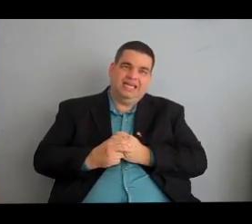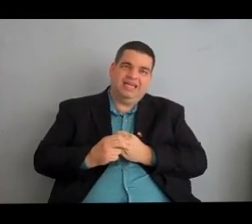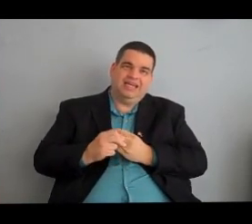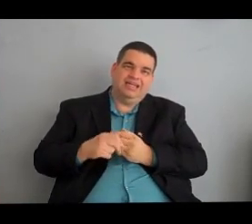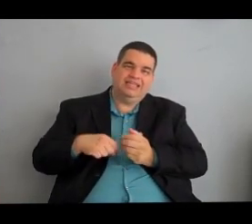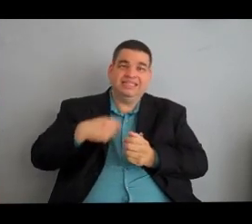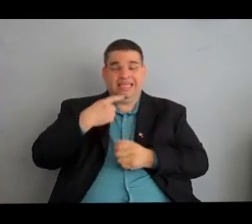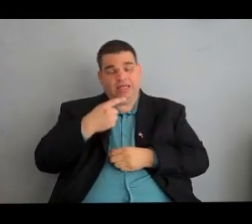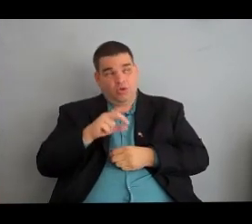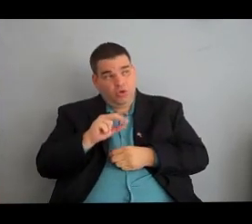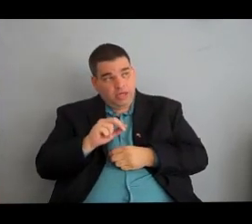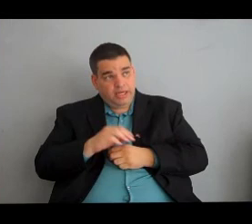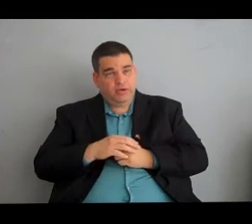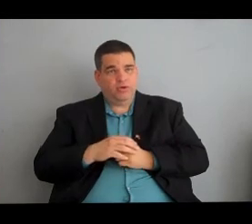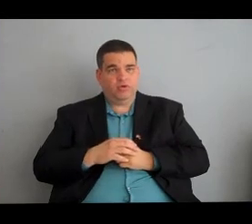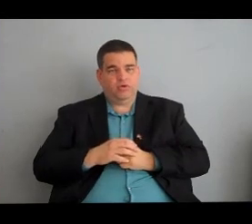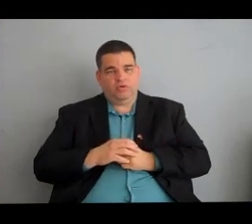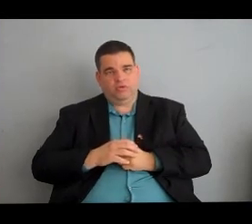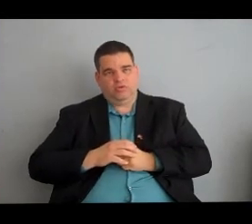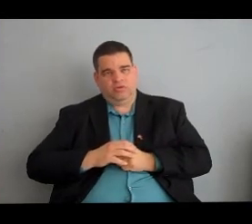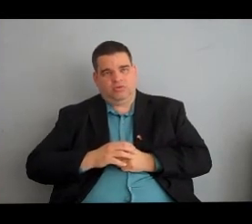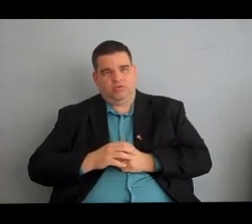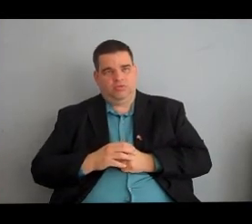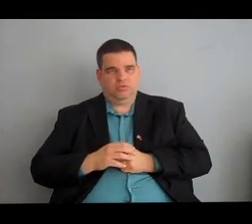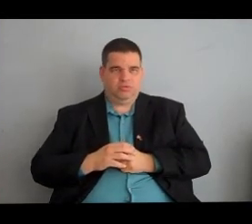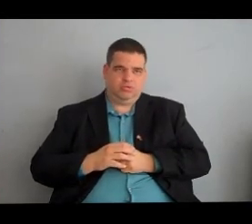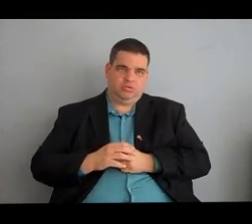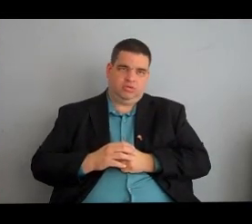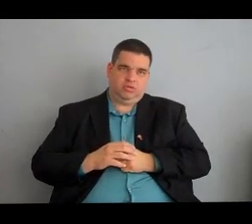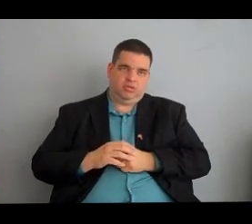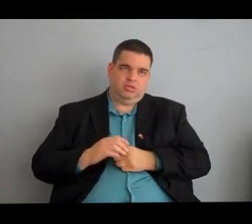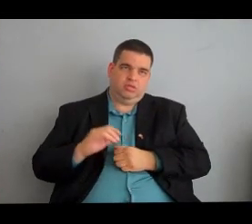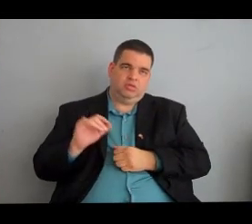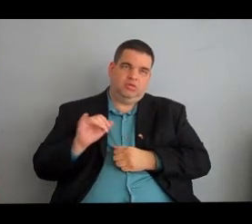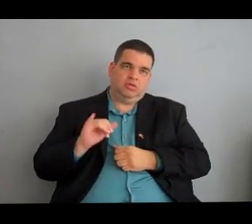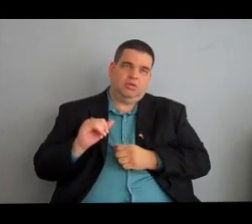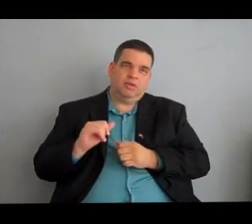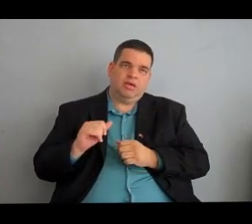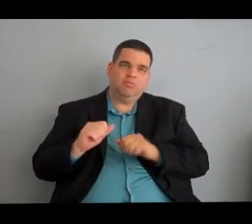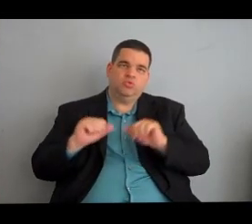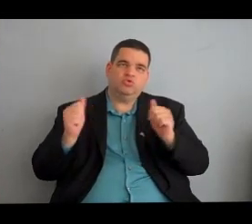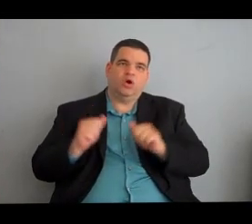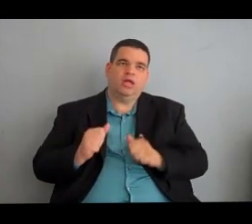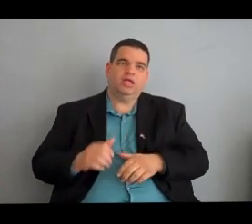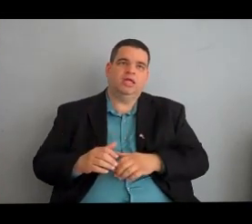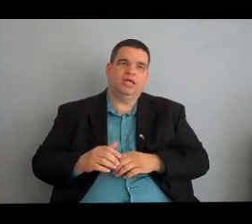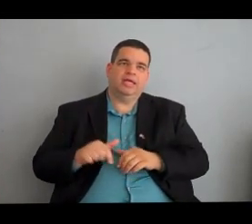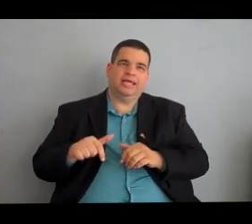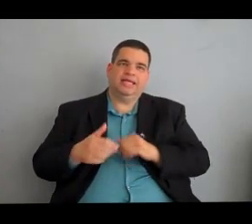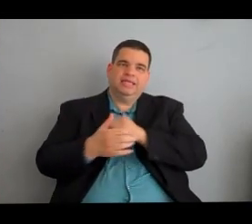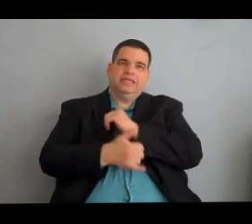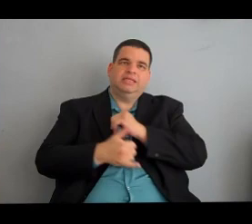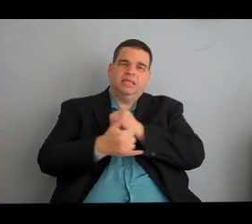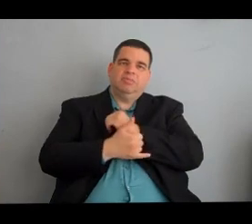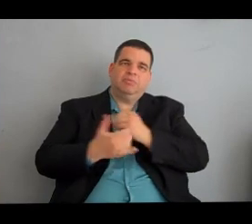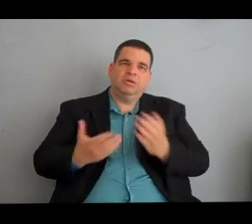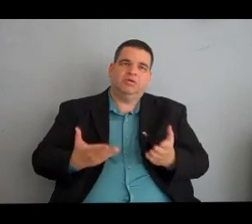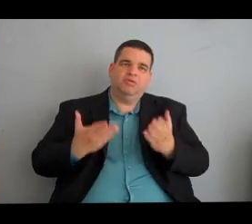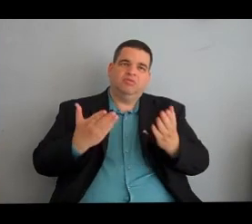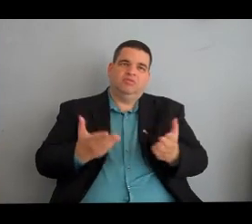existen instrumentistas, pues hay grandes artesanos que esta patria ofrece. Muy cierto. Y cada cual con su trabajo. Y cada